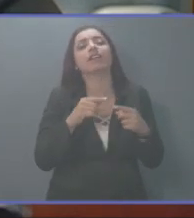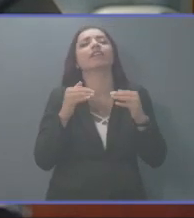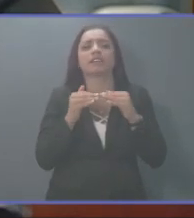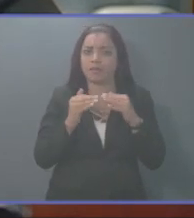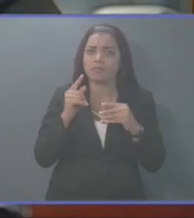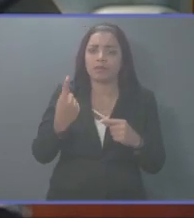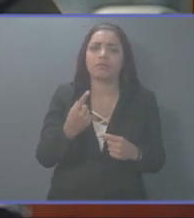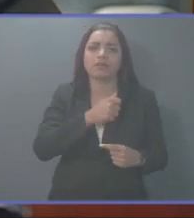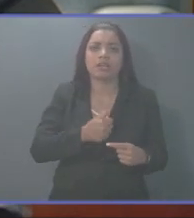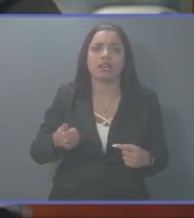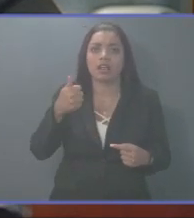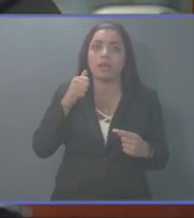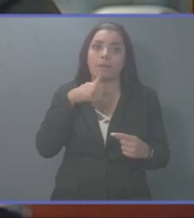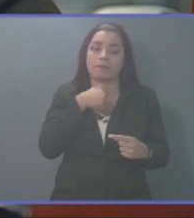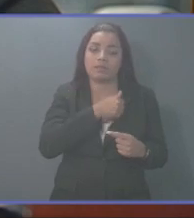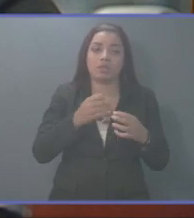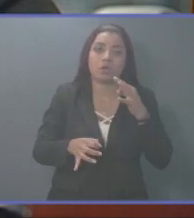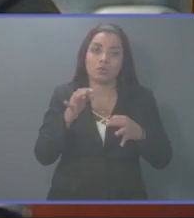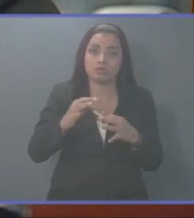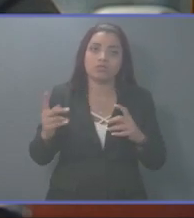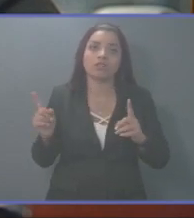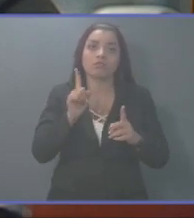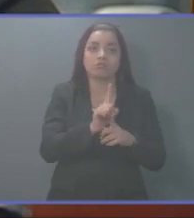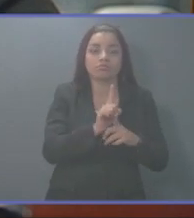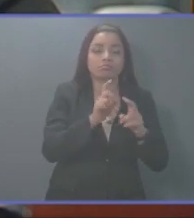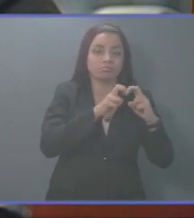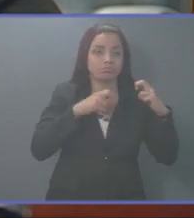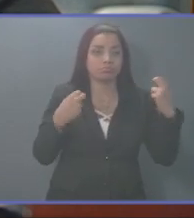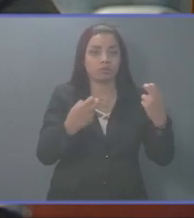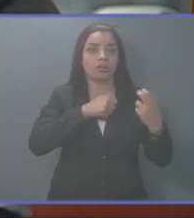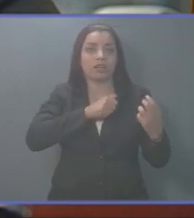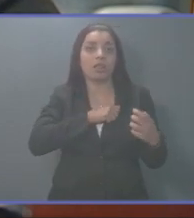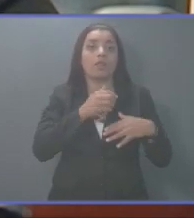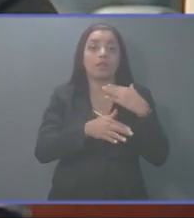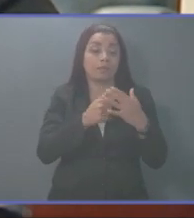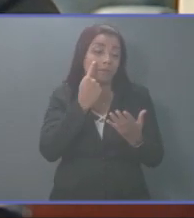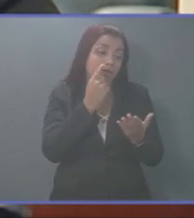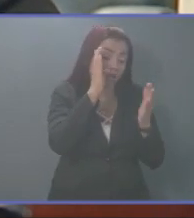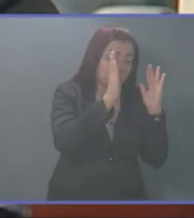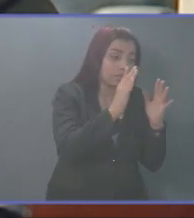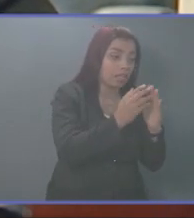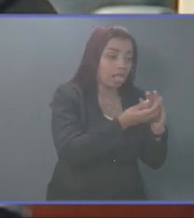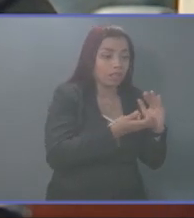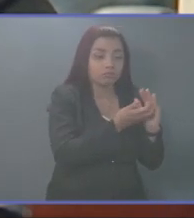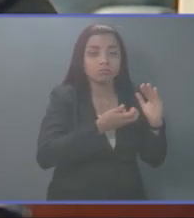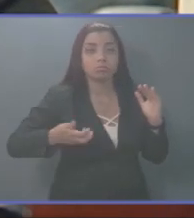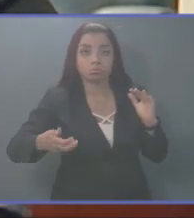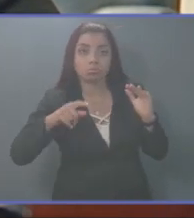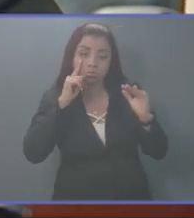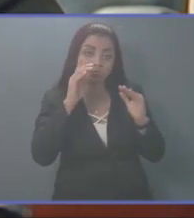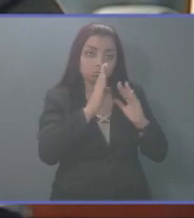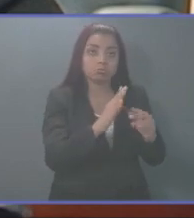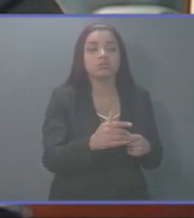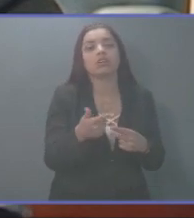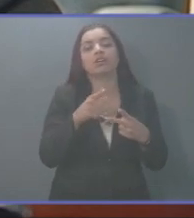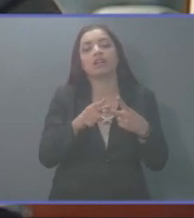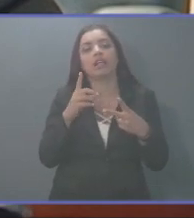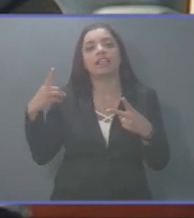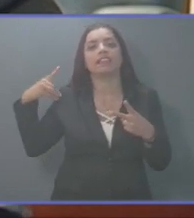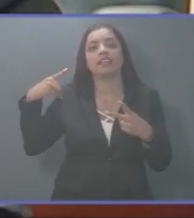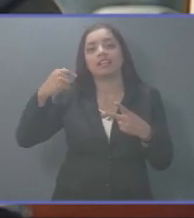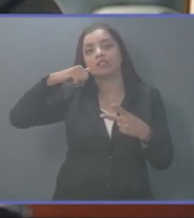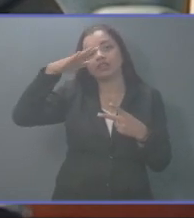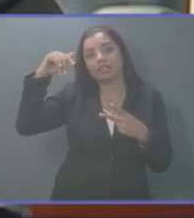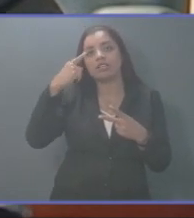su titular presidirá la Comisión Técnica Interinstitucional para la Atención y Protección a Personas en Condición de Desplazamiento Forzado Interno. B, la Dirección Nacional de